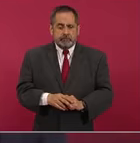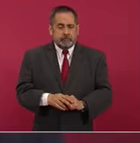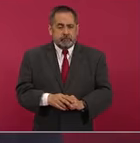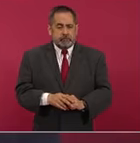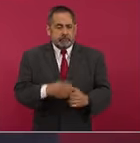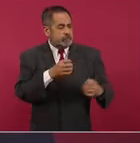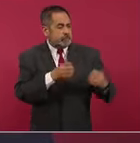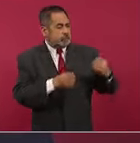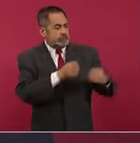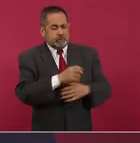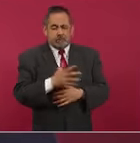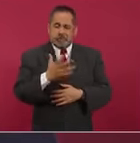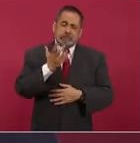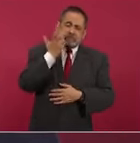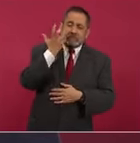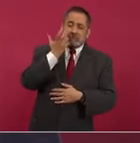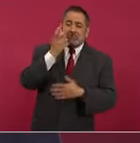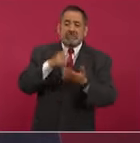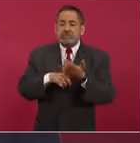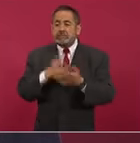actitudes tendenciosas